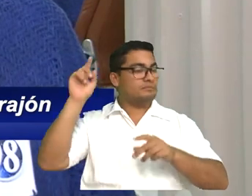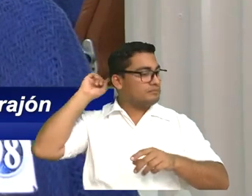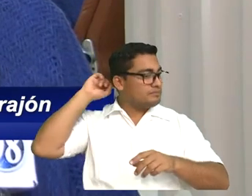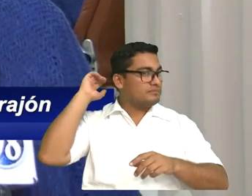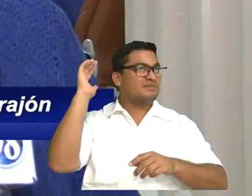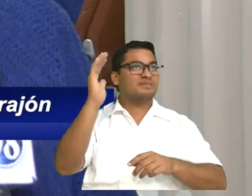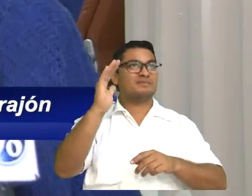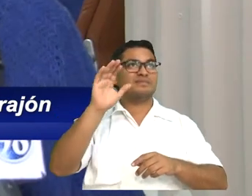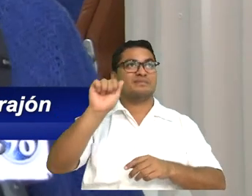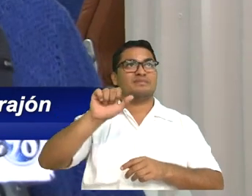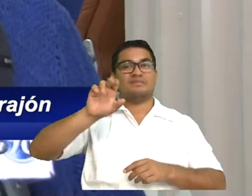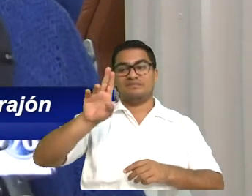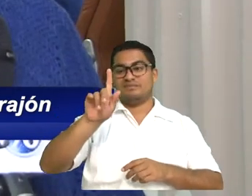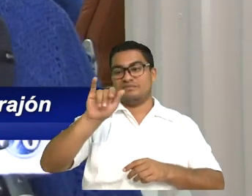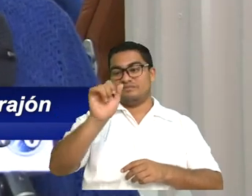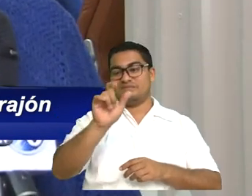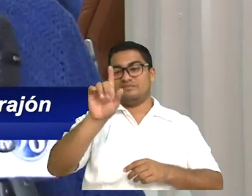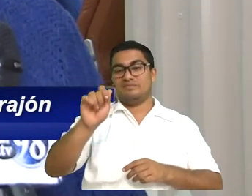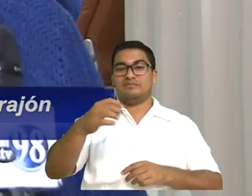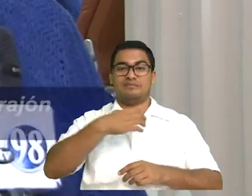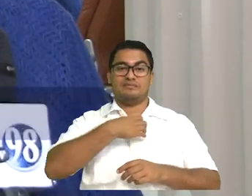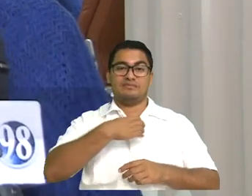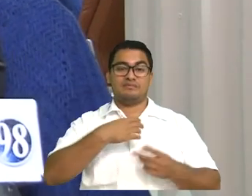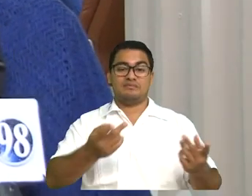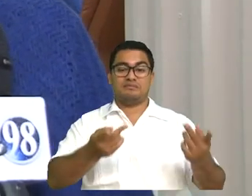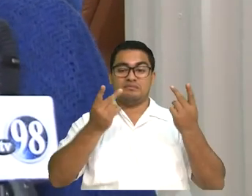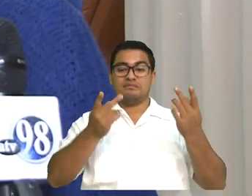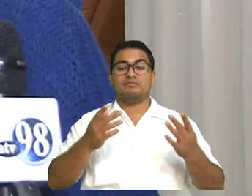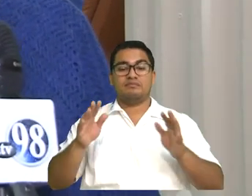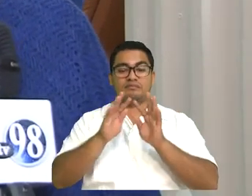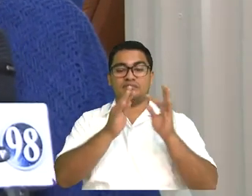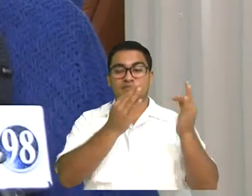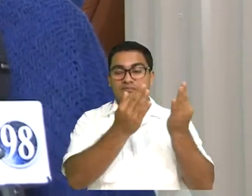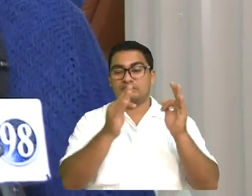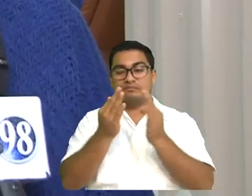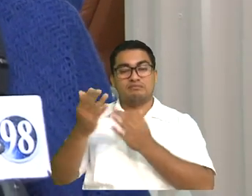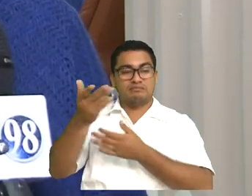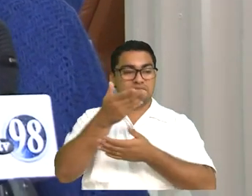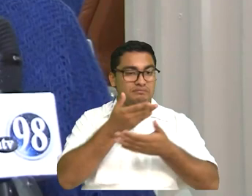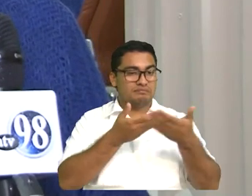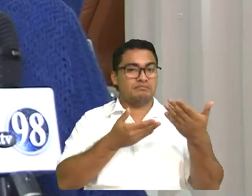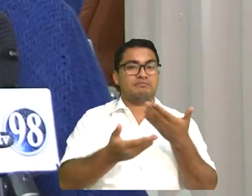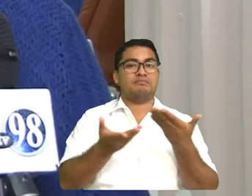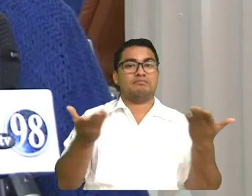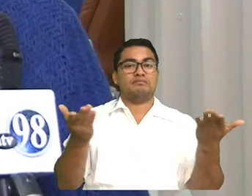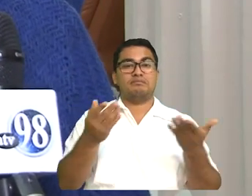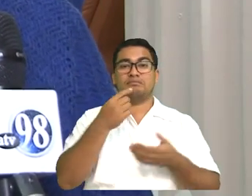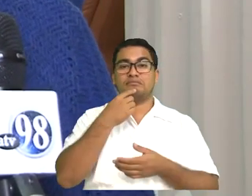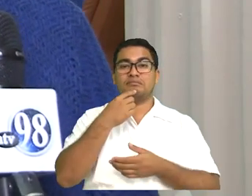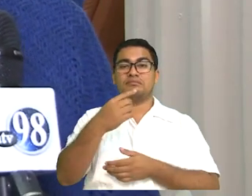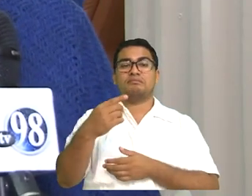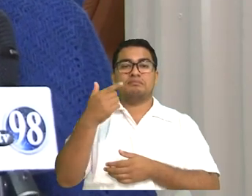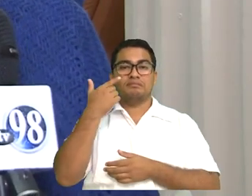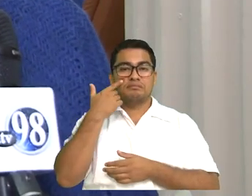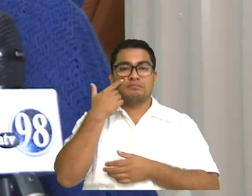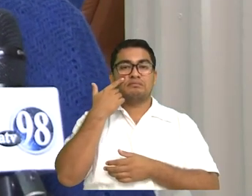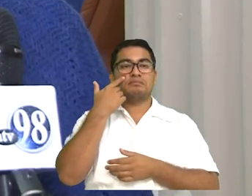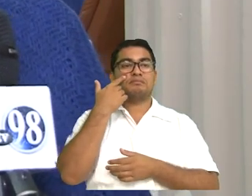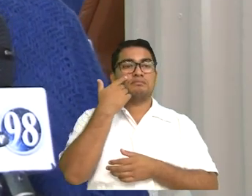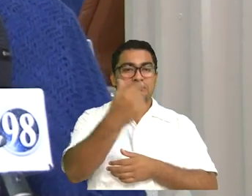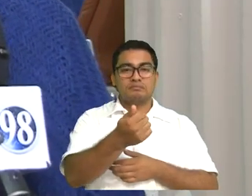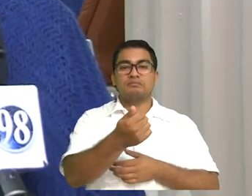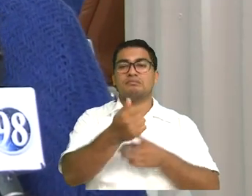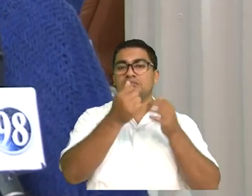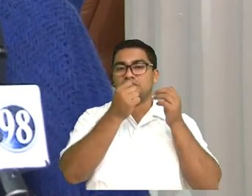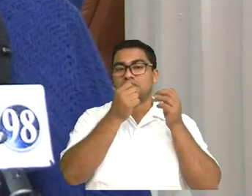la condición de vida que tiene con su familia, con su comunidad, una vez reconocida esa condición